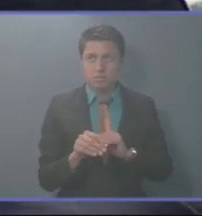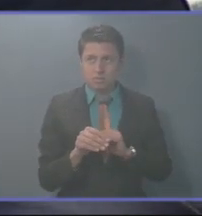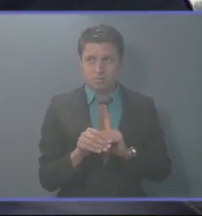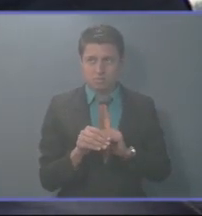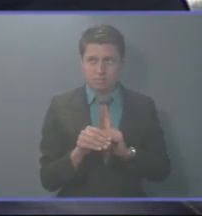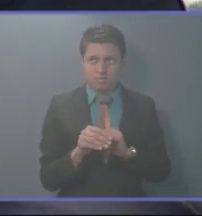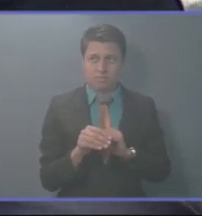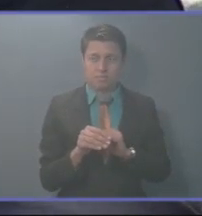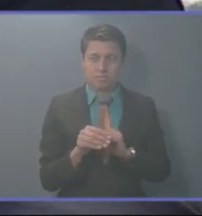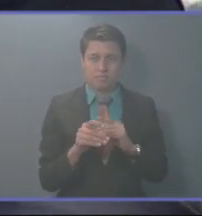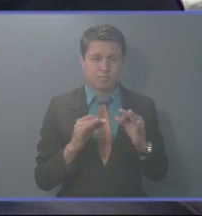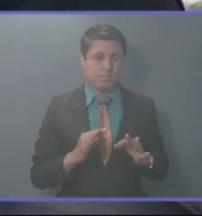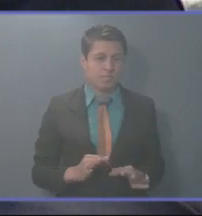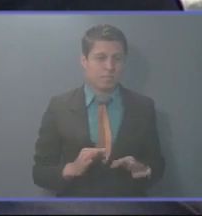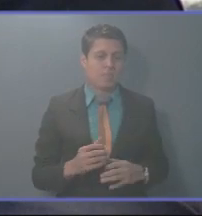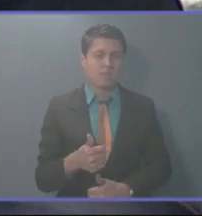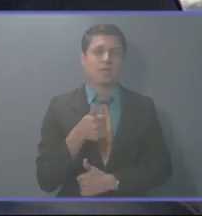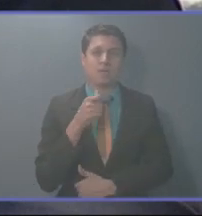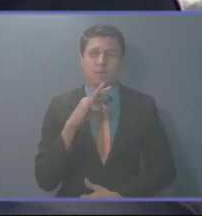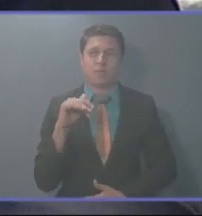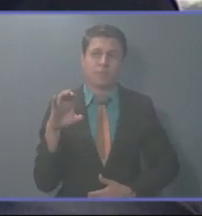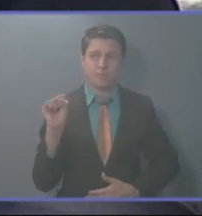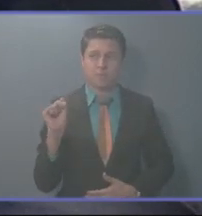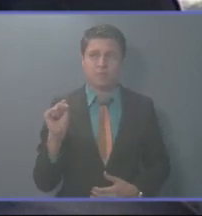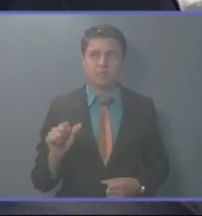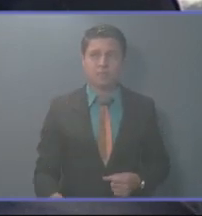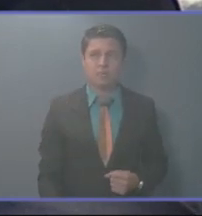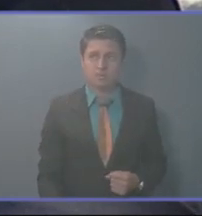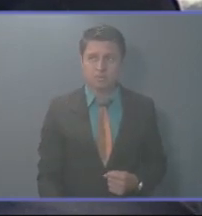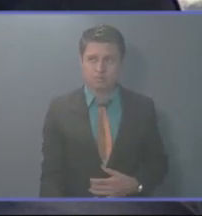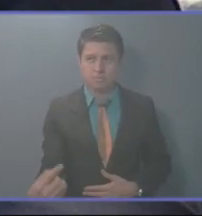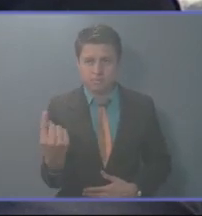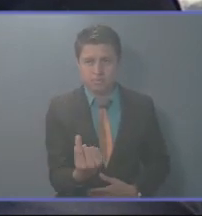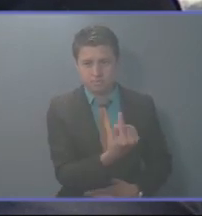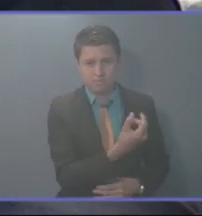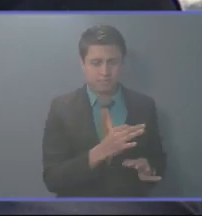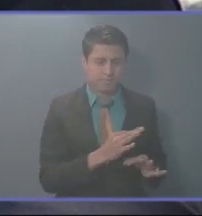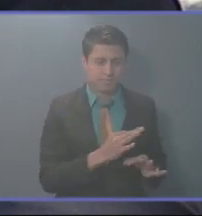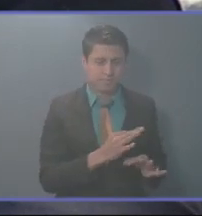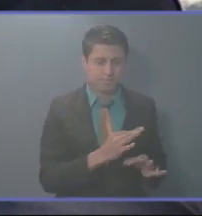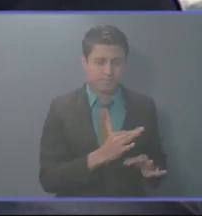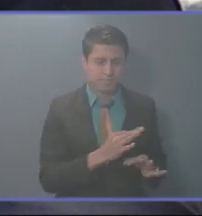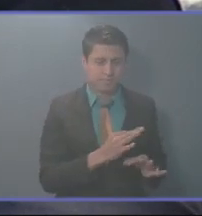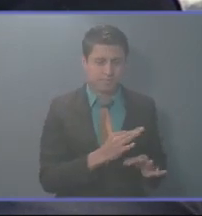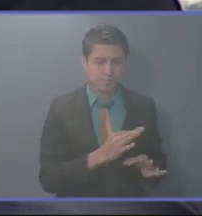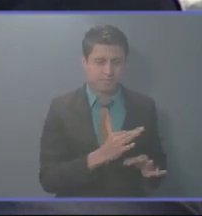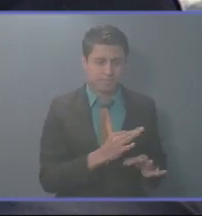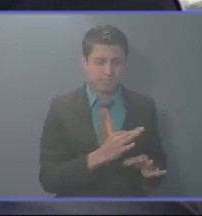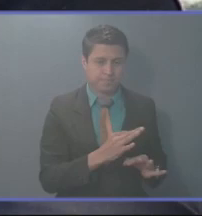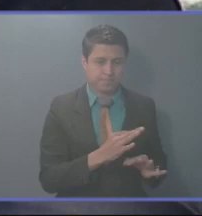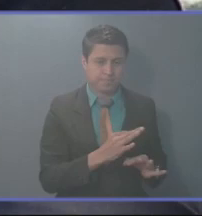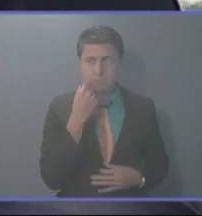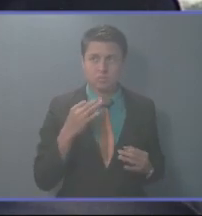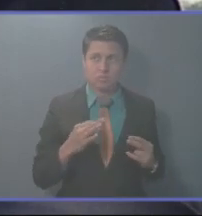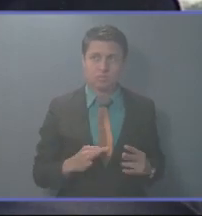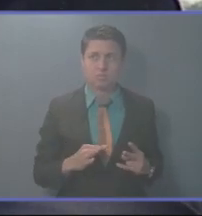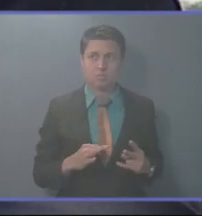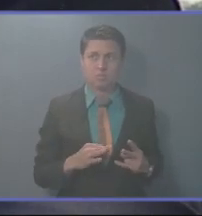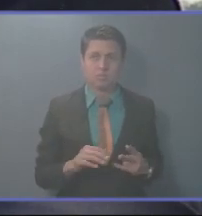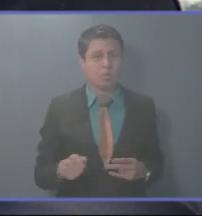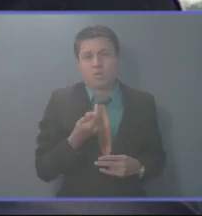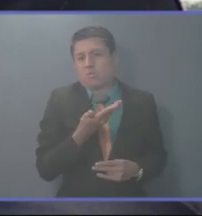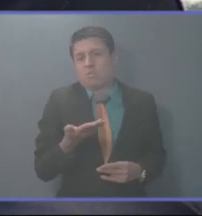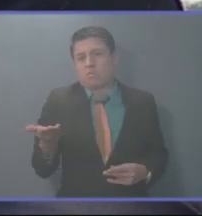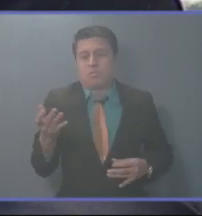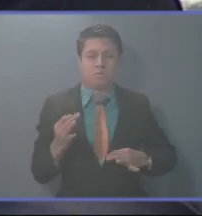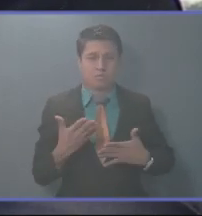hostilidades, los miembros de las Fuerzas Armadas que hubieran depuesto las armas y las personas puestas fuera de combate por enfermedad, herida, detención o cualquier otra